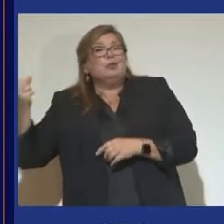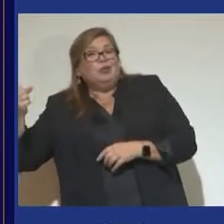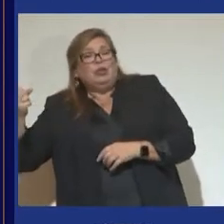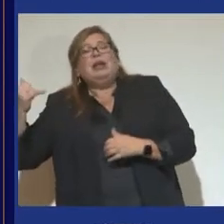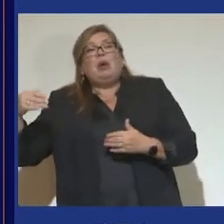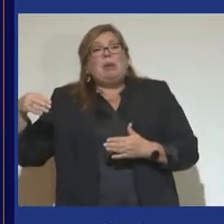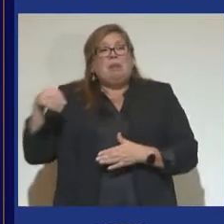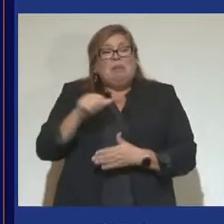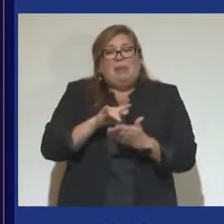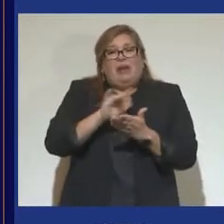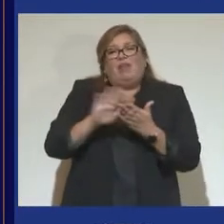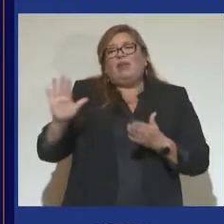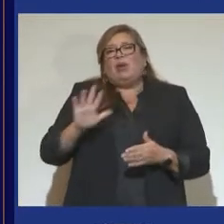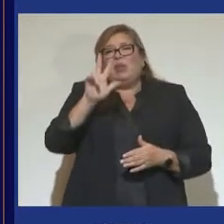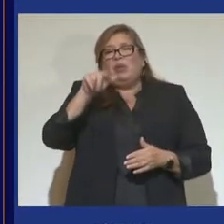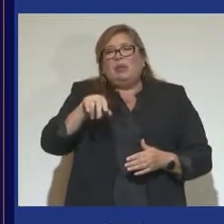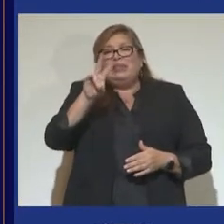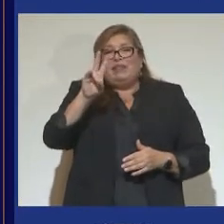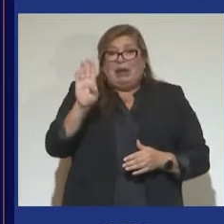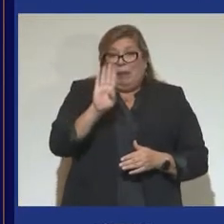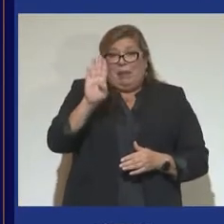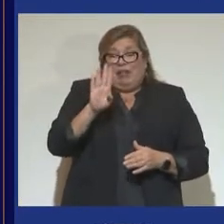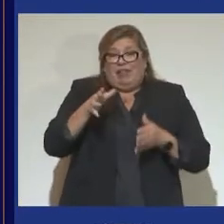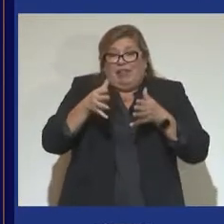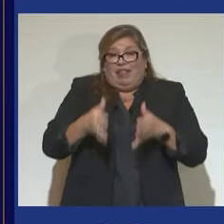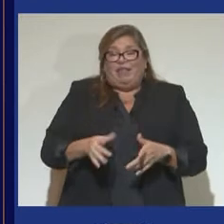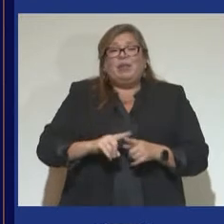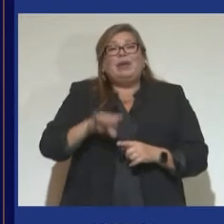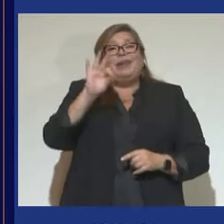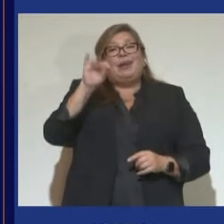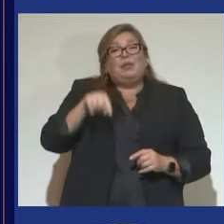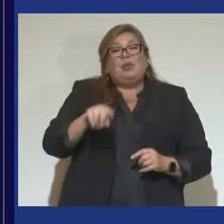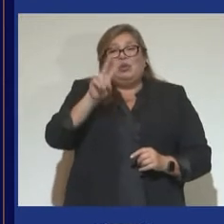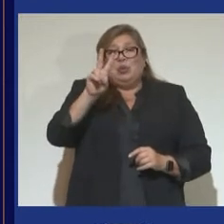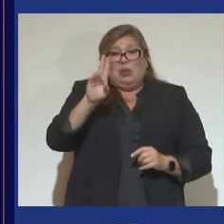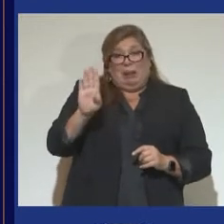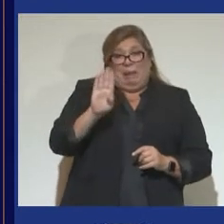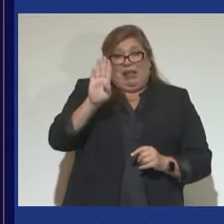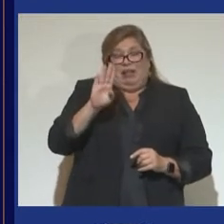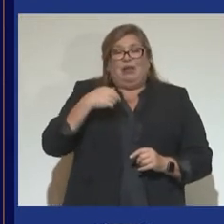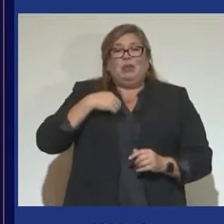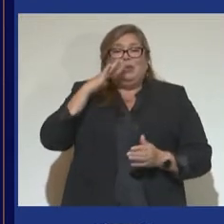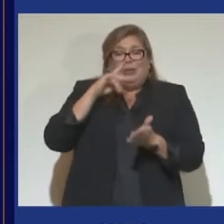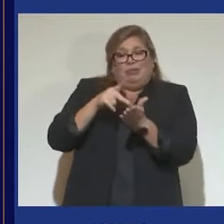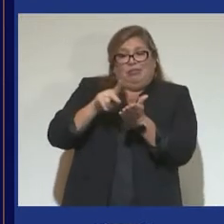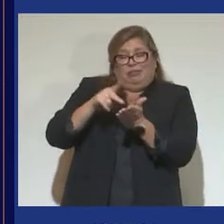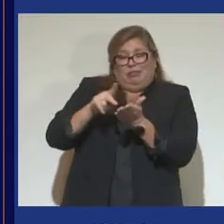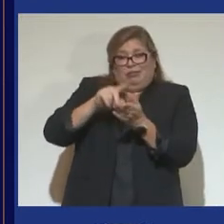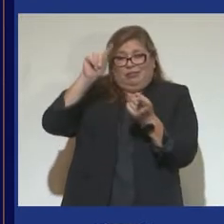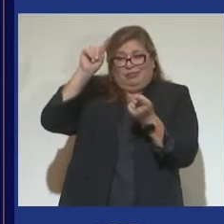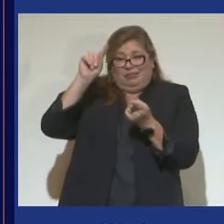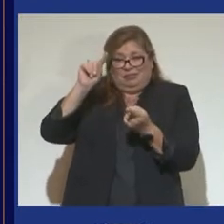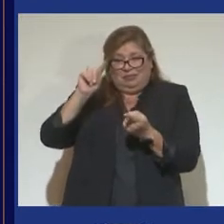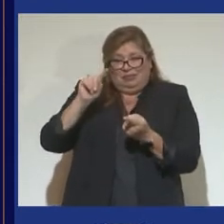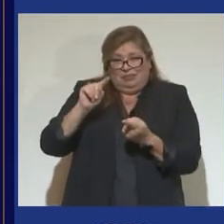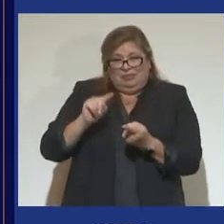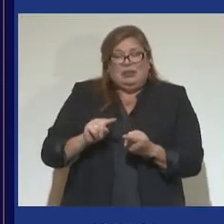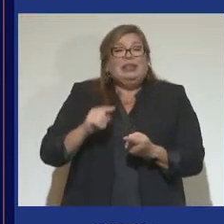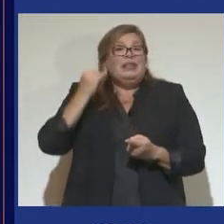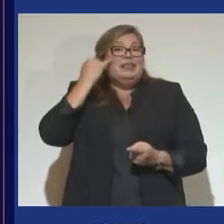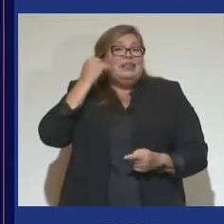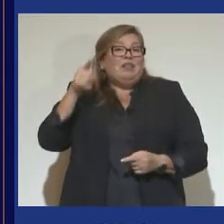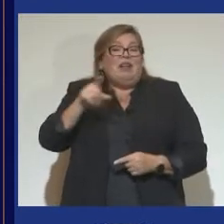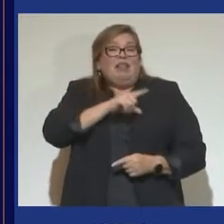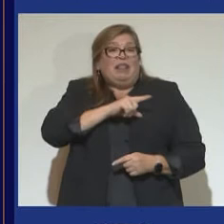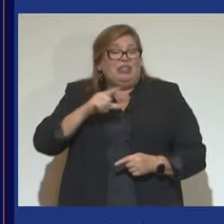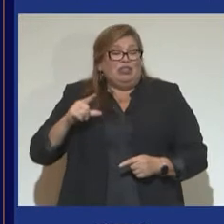pagando este año que son 3.7 mil millones de dólares que faltan todavía por en total 9.2 mil millones de dólares que pagaremos si la